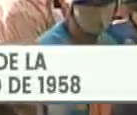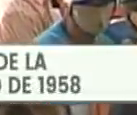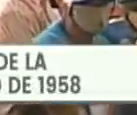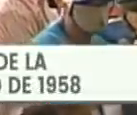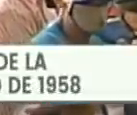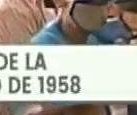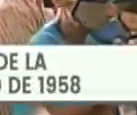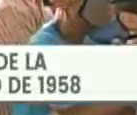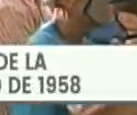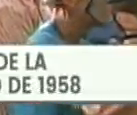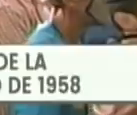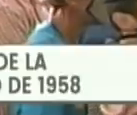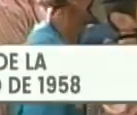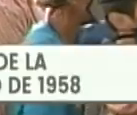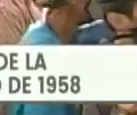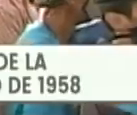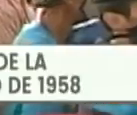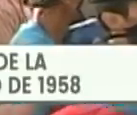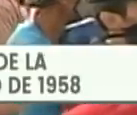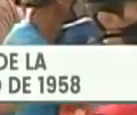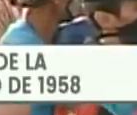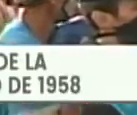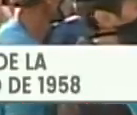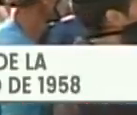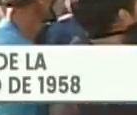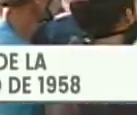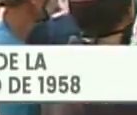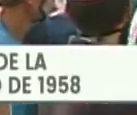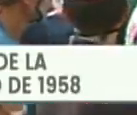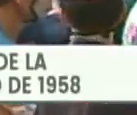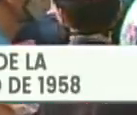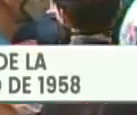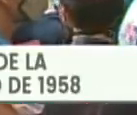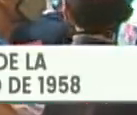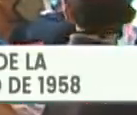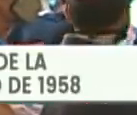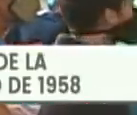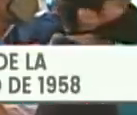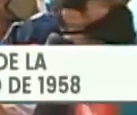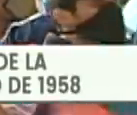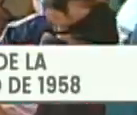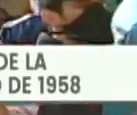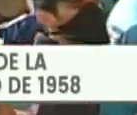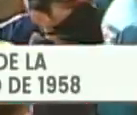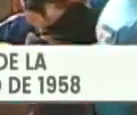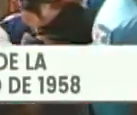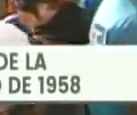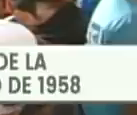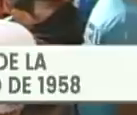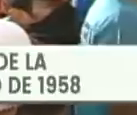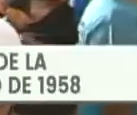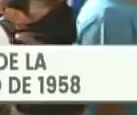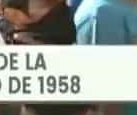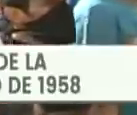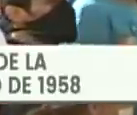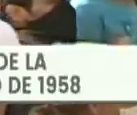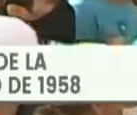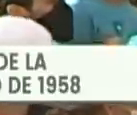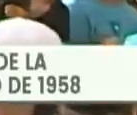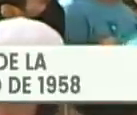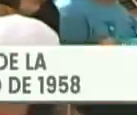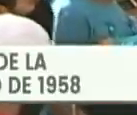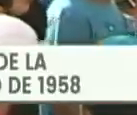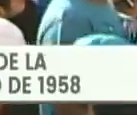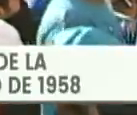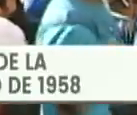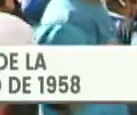gesta emancipadora, a esa gesta histórica. Vamos a conversar de inmediato con el pueblo que se ha hecho presente, su nombre y su apellido. Sí, Andrés Giuseppe.